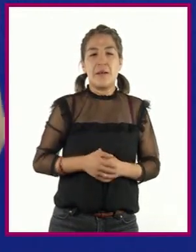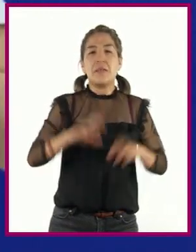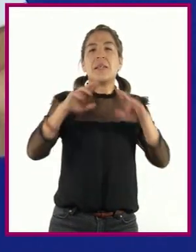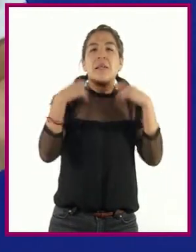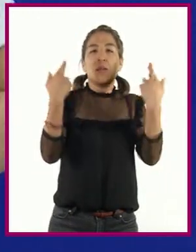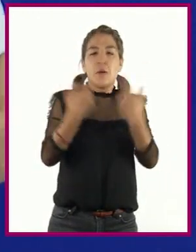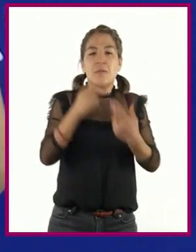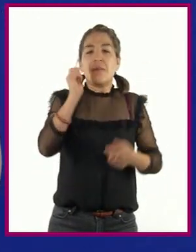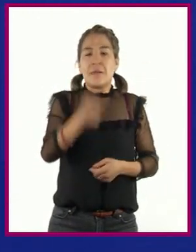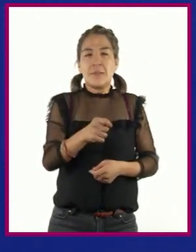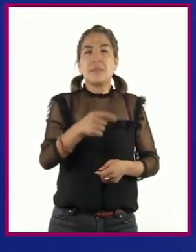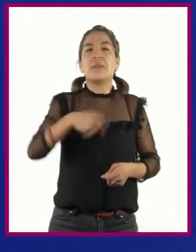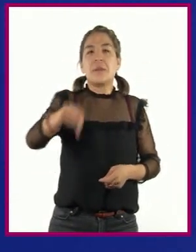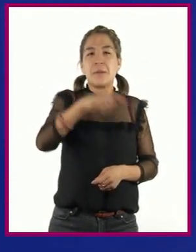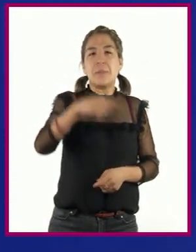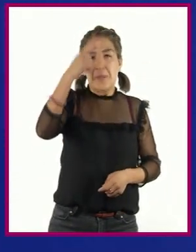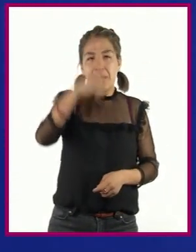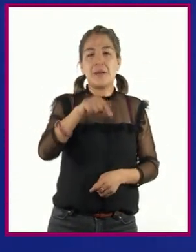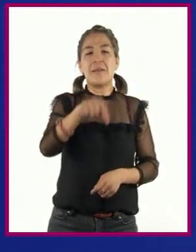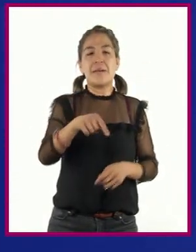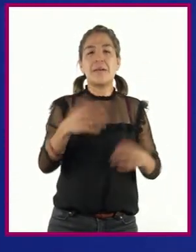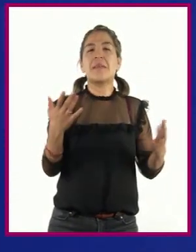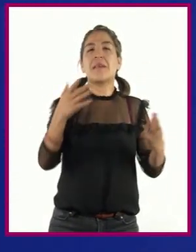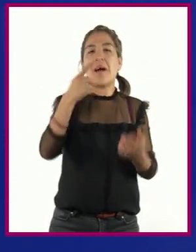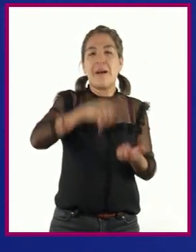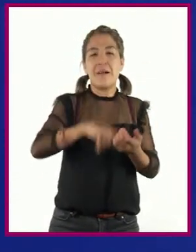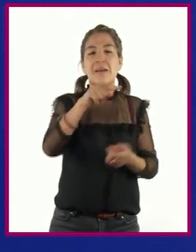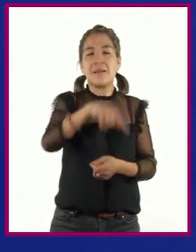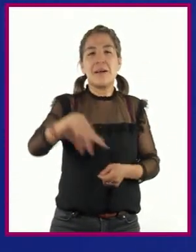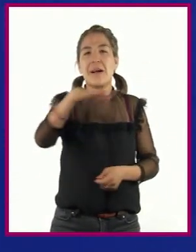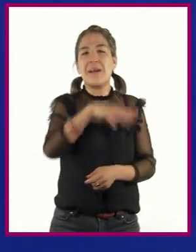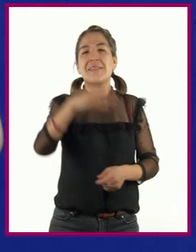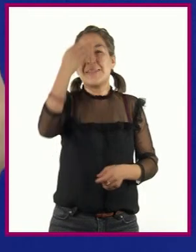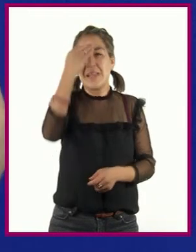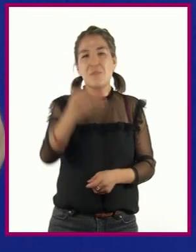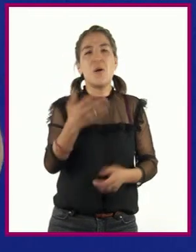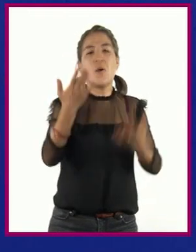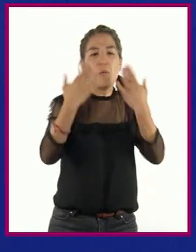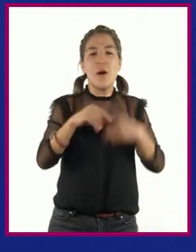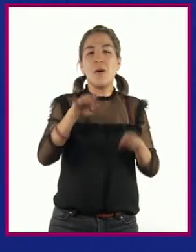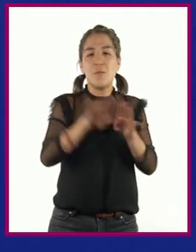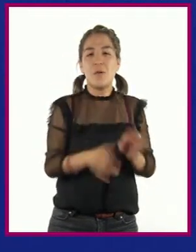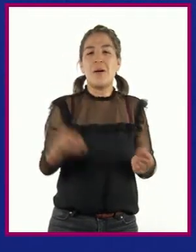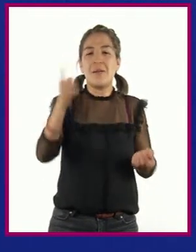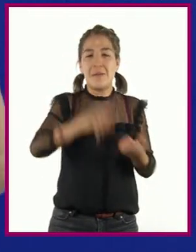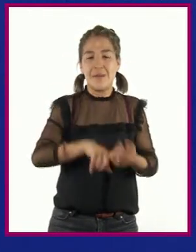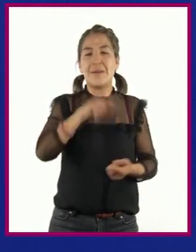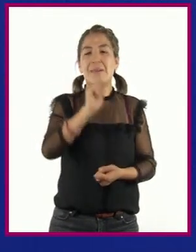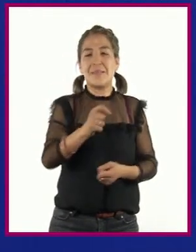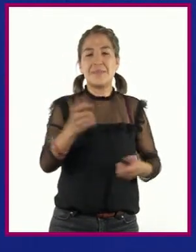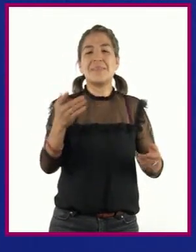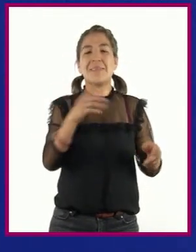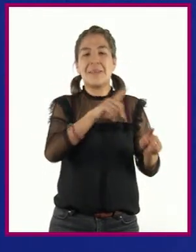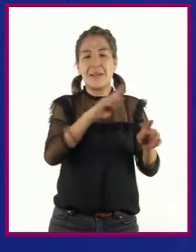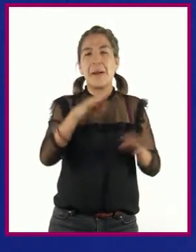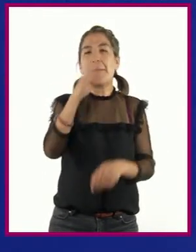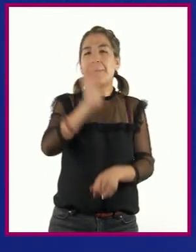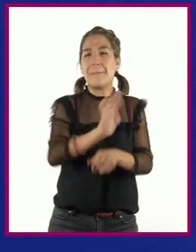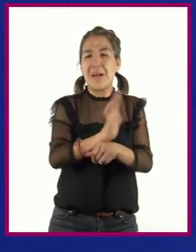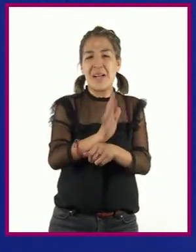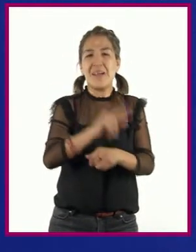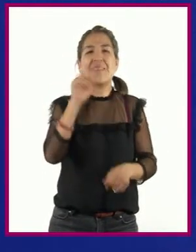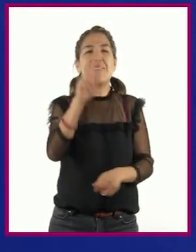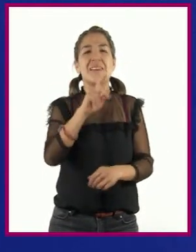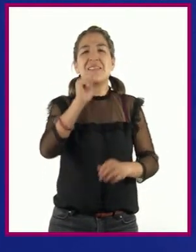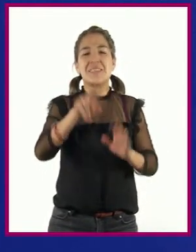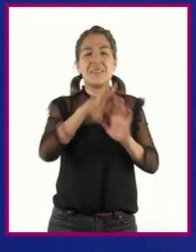reunimos un grupo de compañeros en casa de uno de ellos. Tenía tiempo que no nos veíamos. Nos pusimos a ver una película que